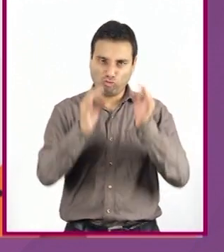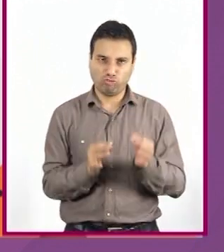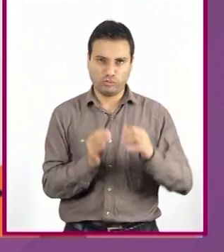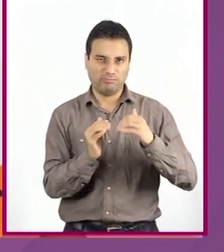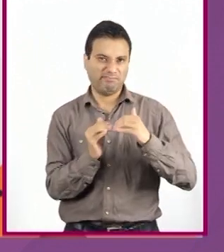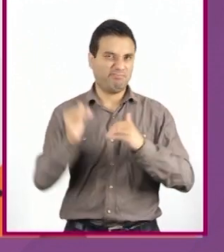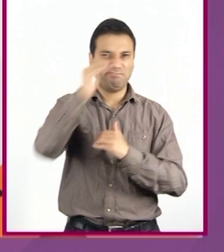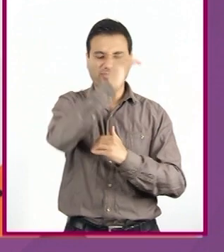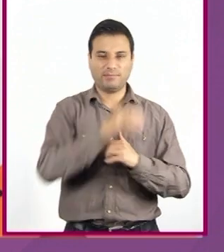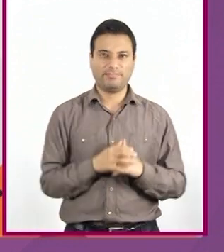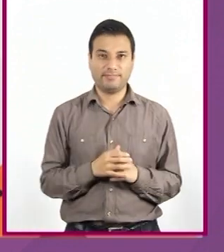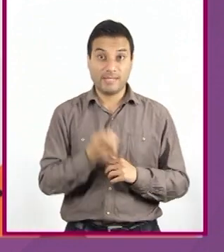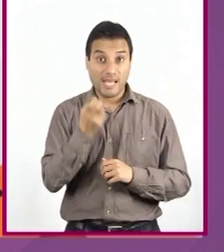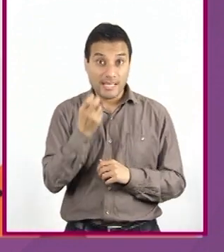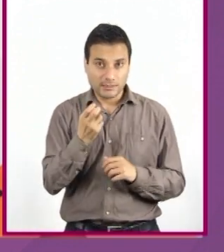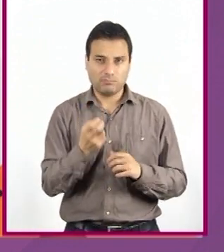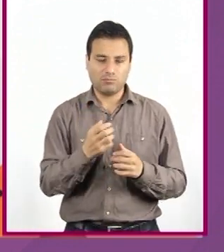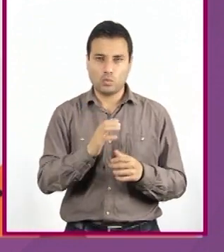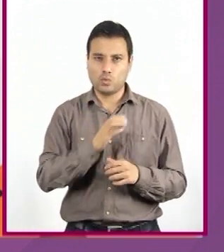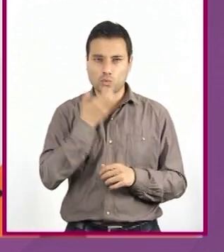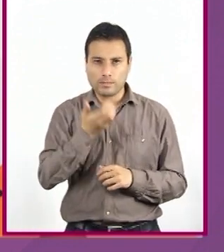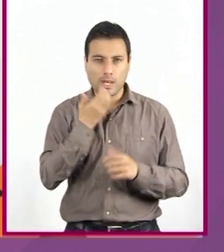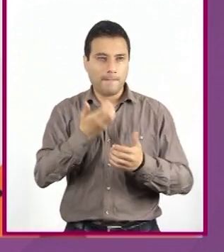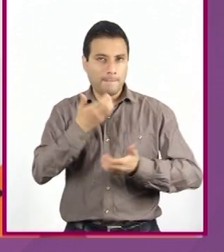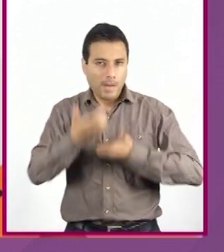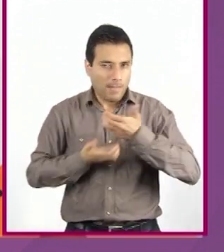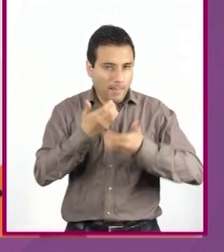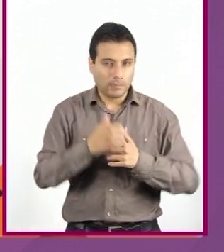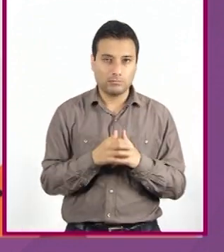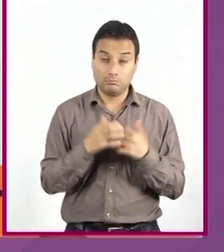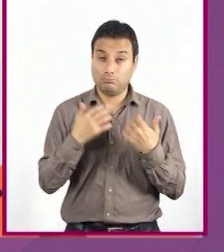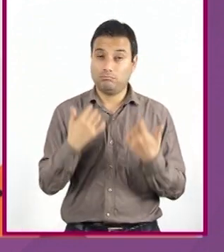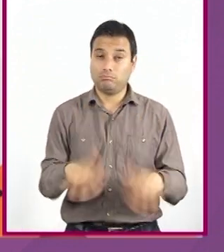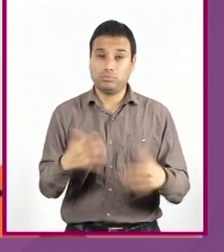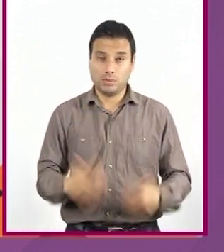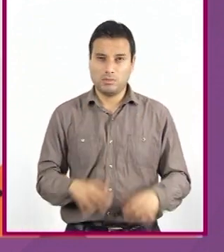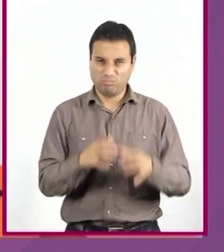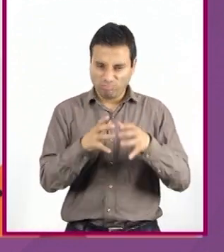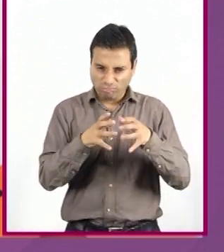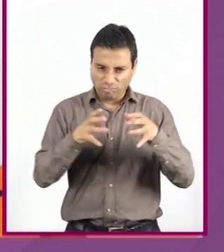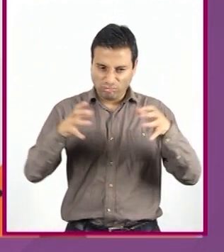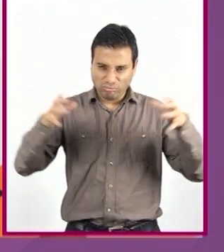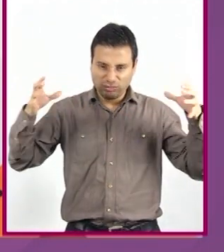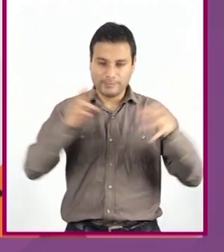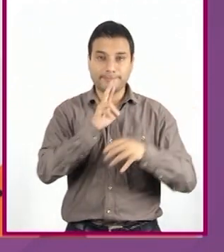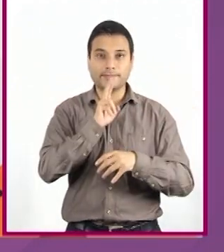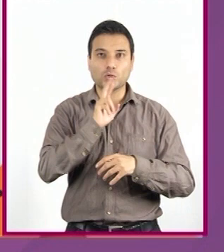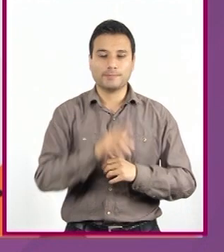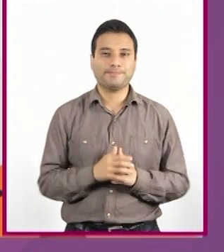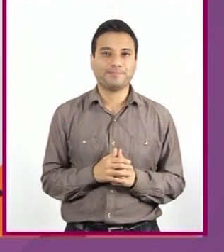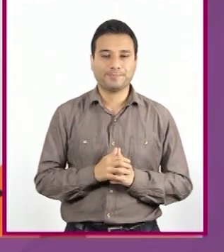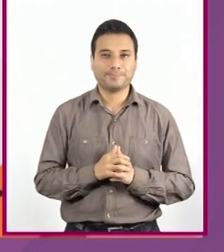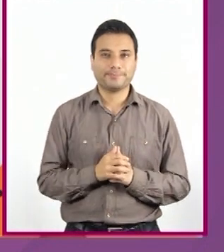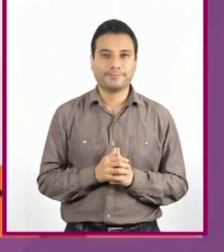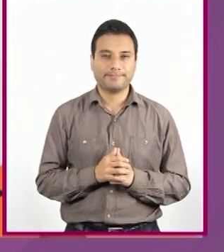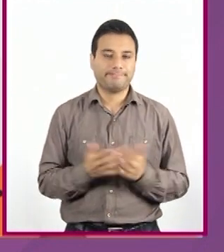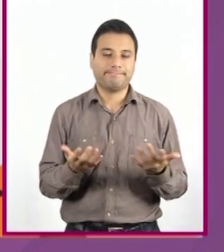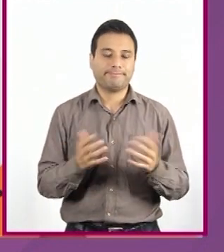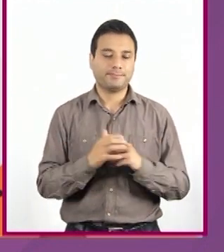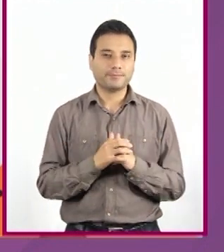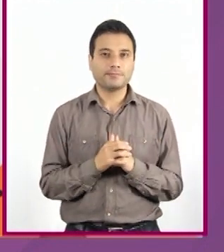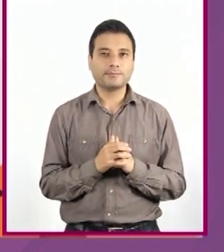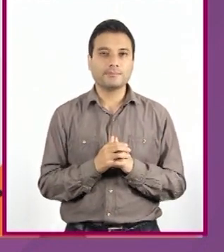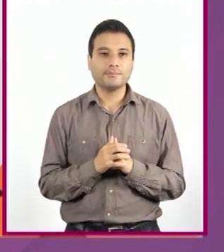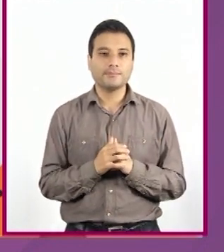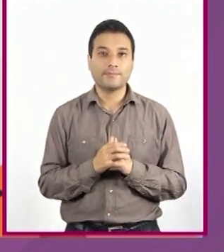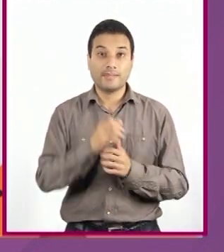que gracias a su desarrollo mercantil alcanzó un desarrollo notable. De cualquier manera, el